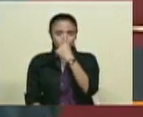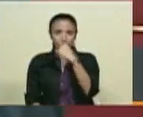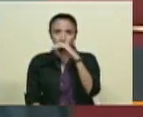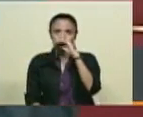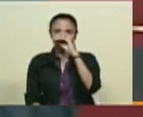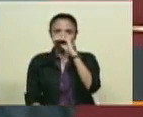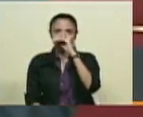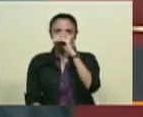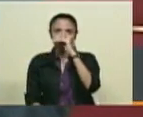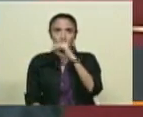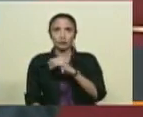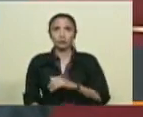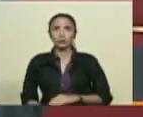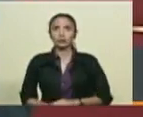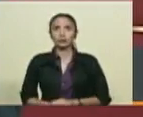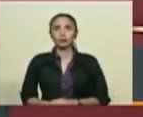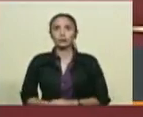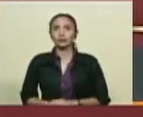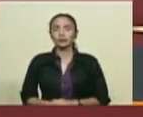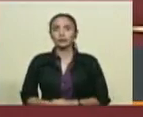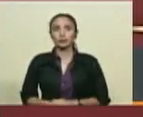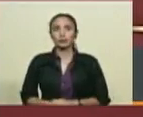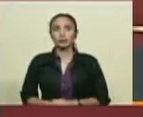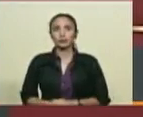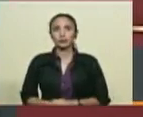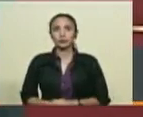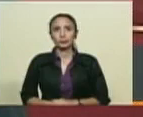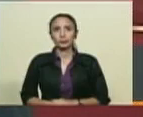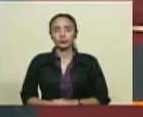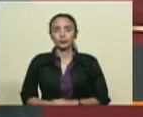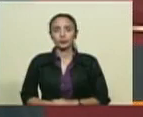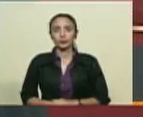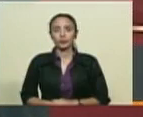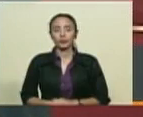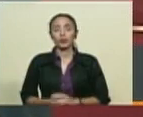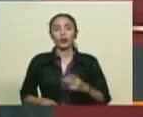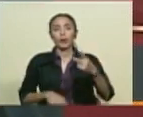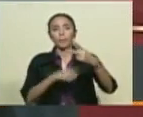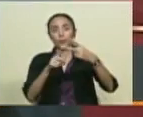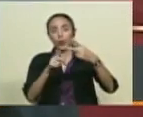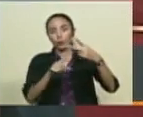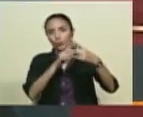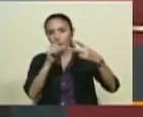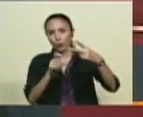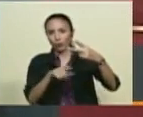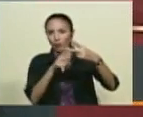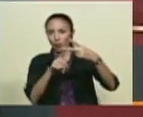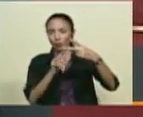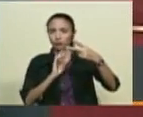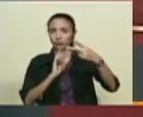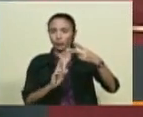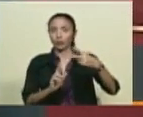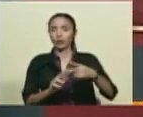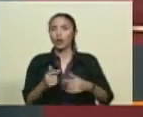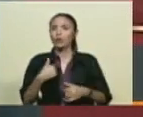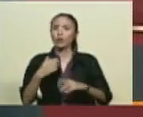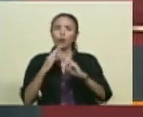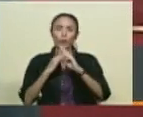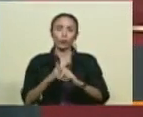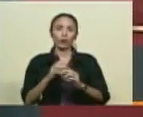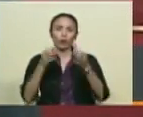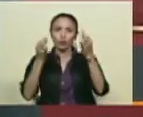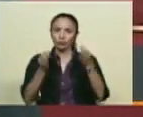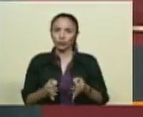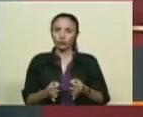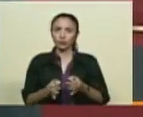monedas, mundo monetario, ¿verdad? Sobre la pregunta número dos, yo lo digo firmemente.